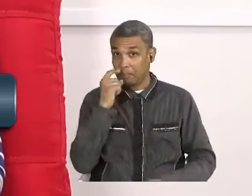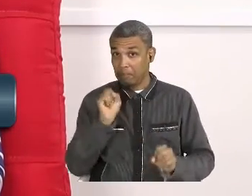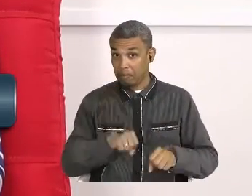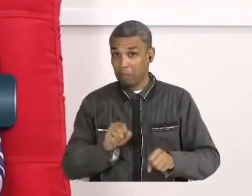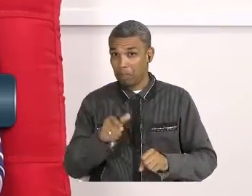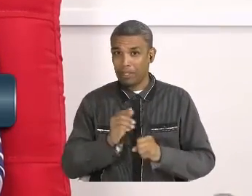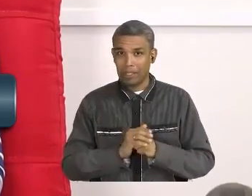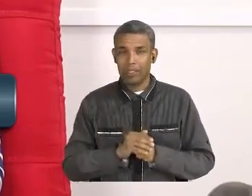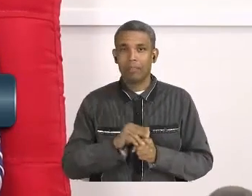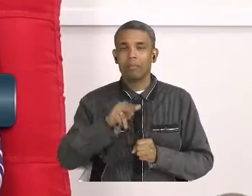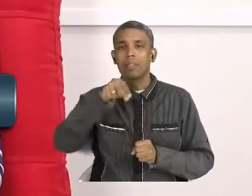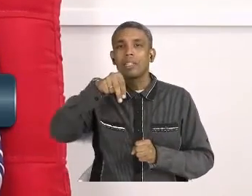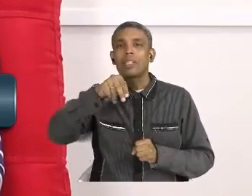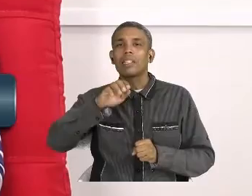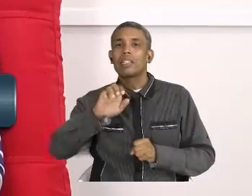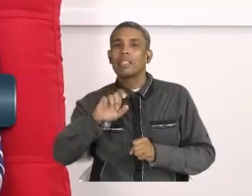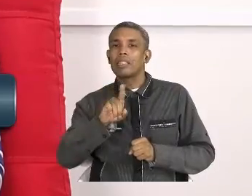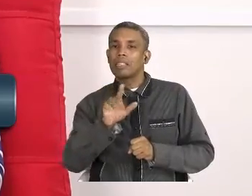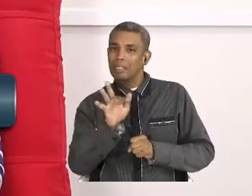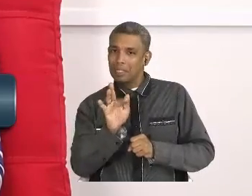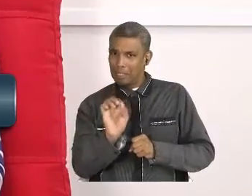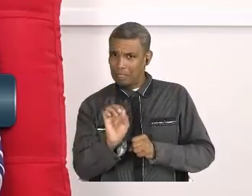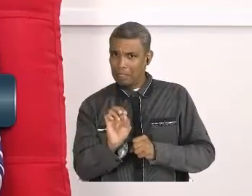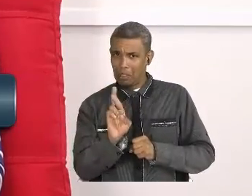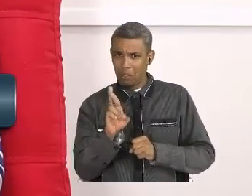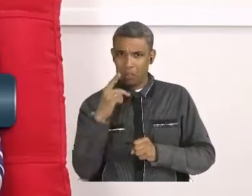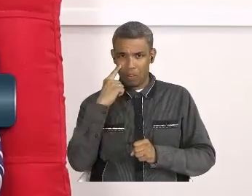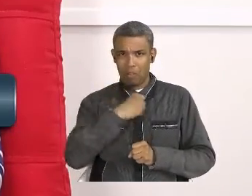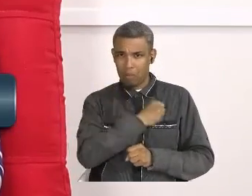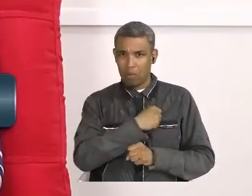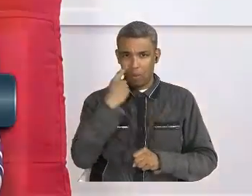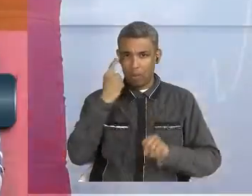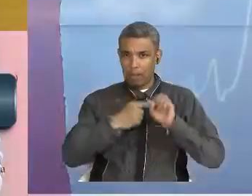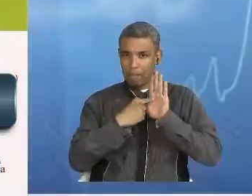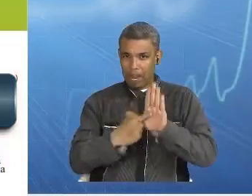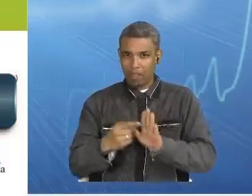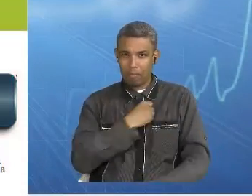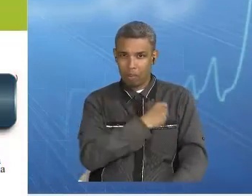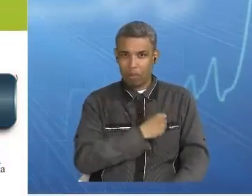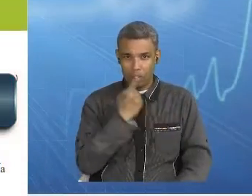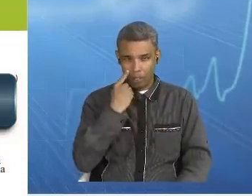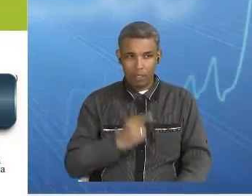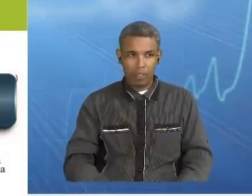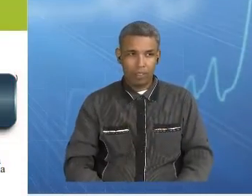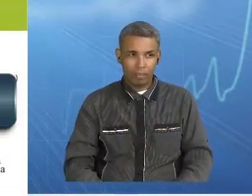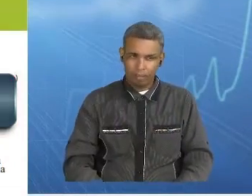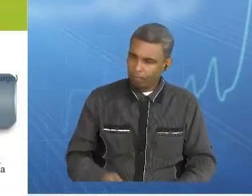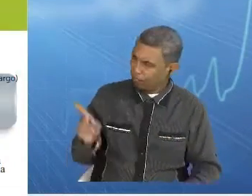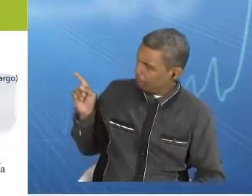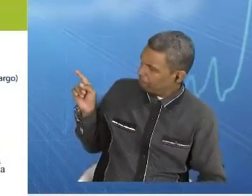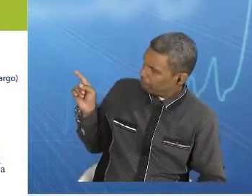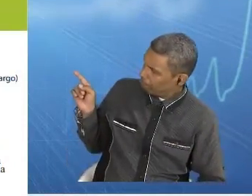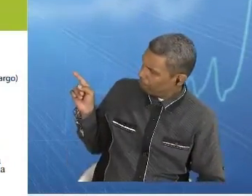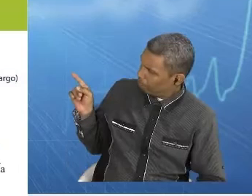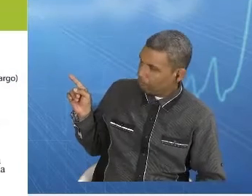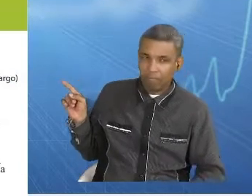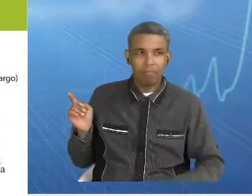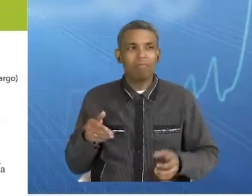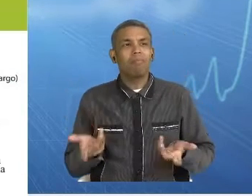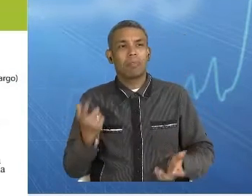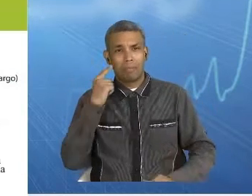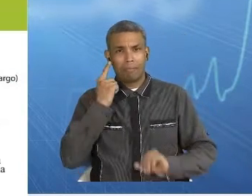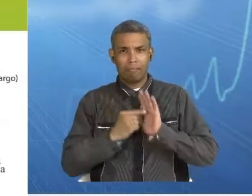Néstor, le pido el gran favor, nos publica la imagen, nosotros podríamos leer los kits, en qué consisten exactamente.